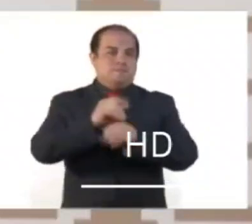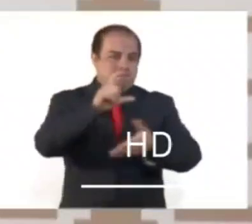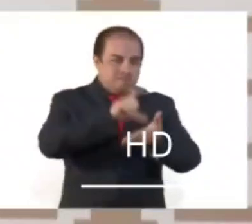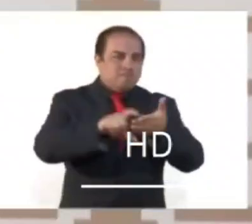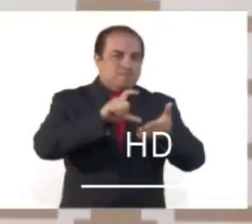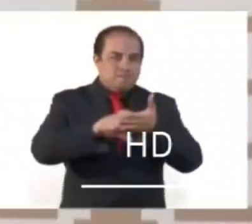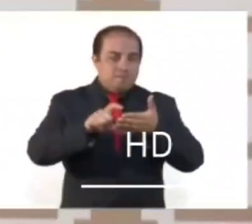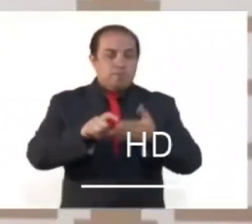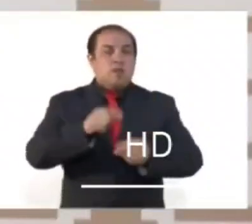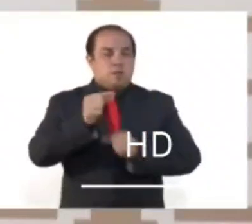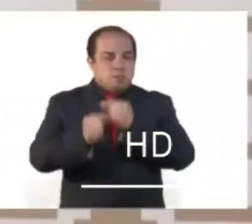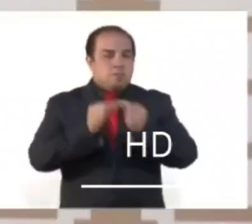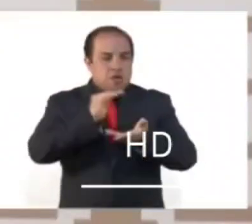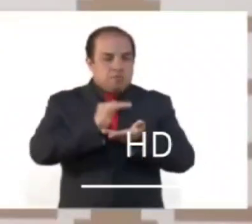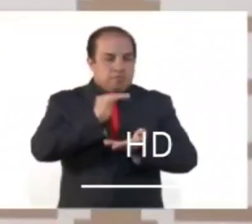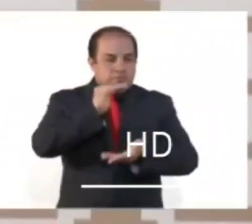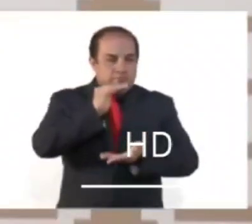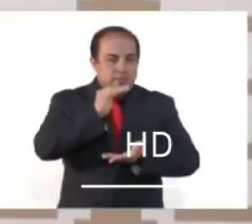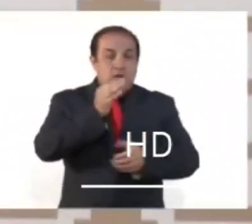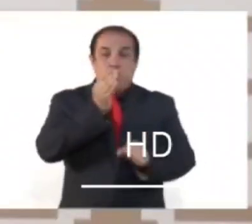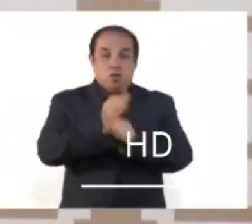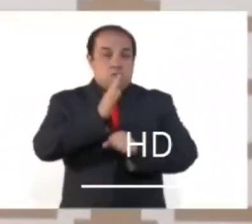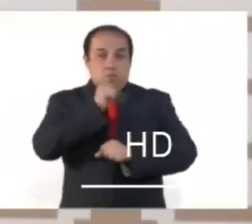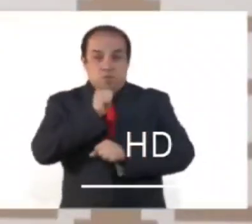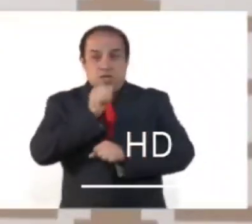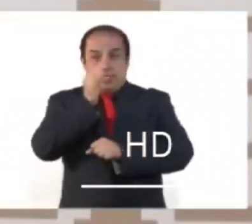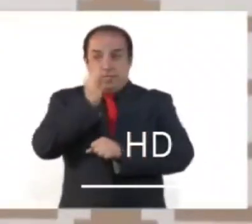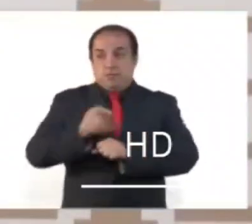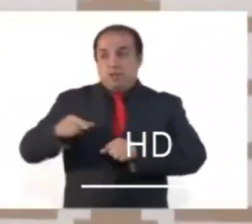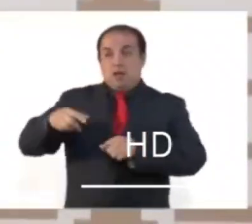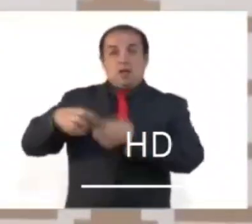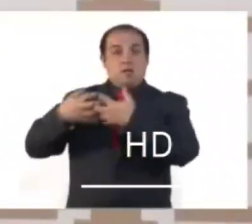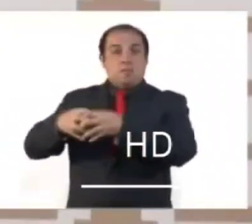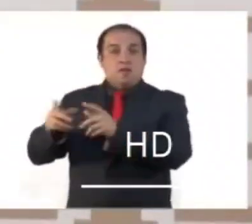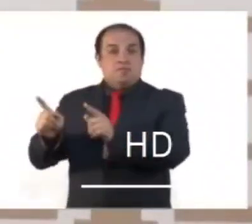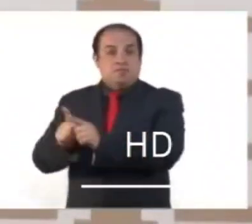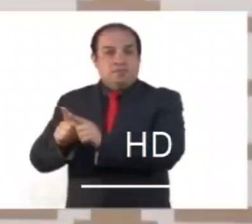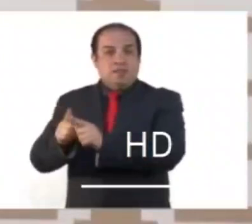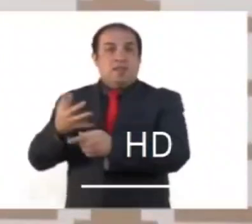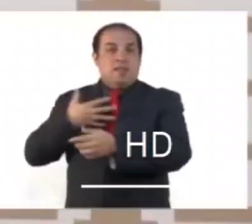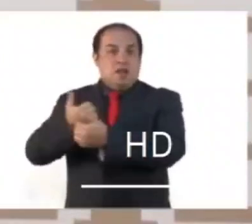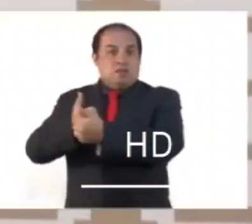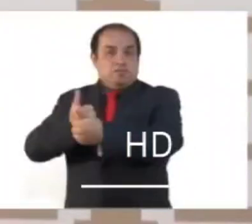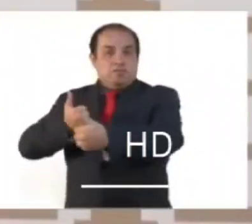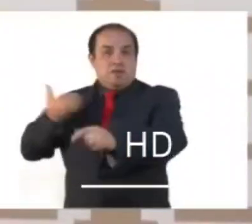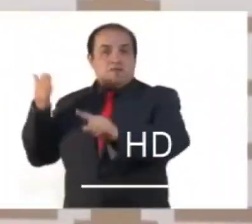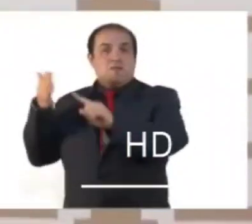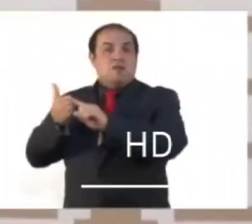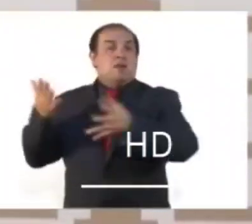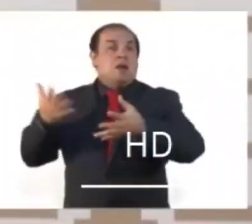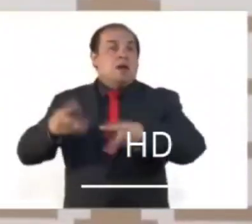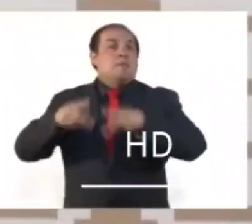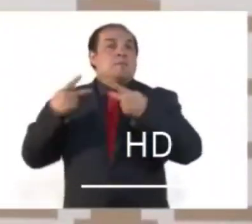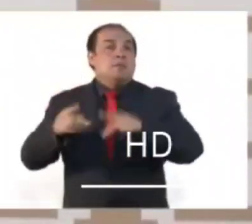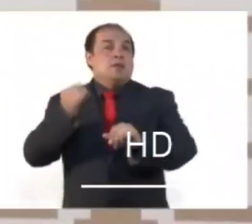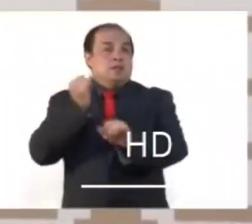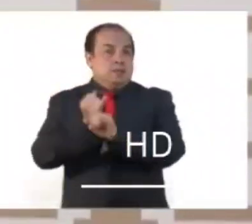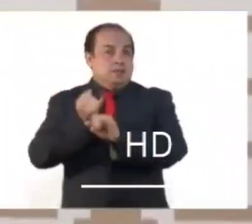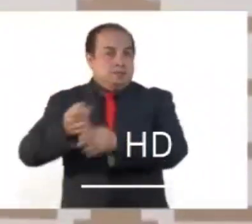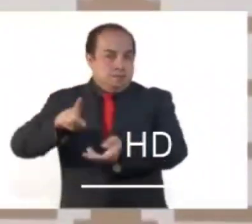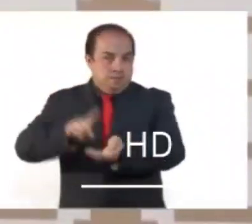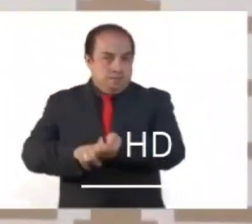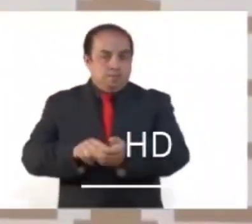Por lo tanto, no podemos permitir que las microempresas se queden rezagadas en materia de ventas